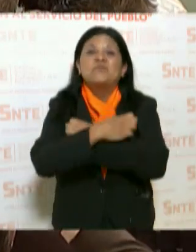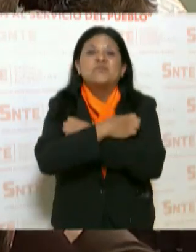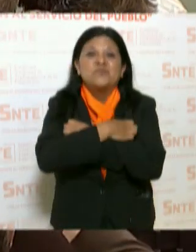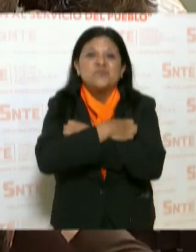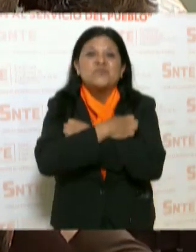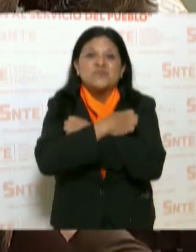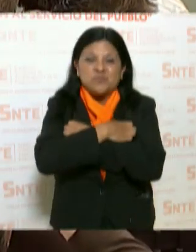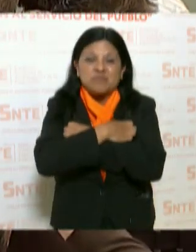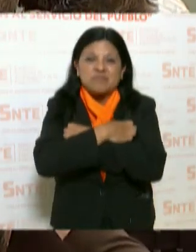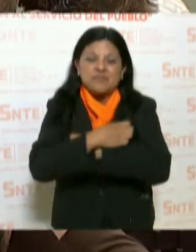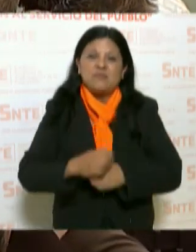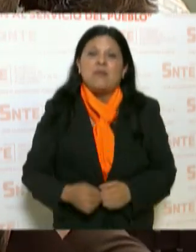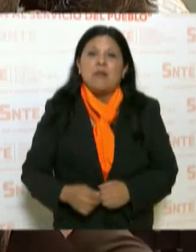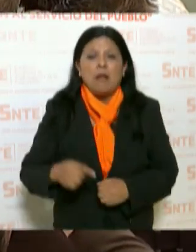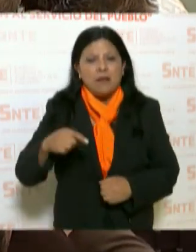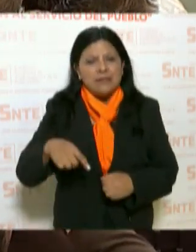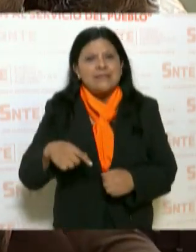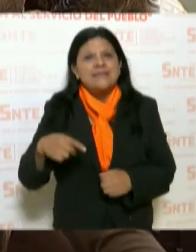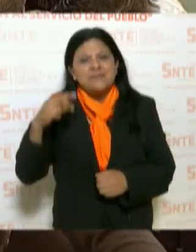En México